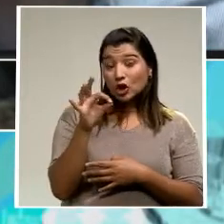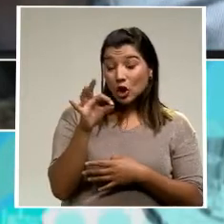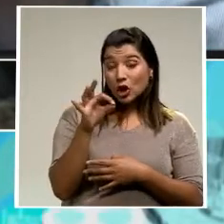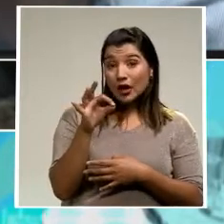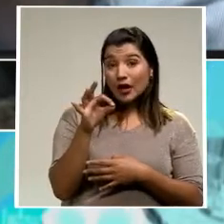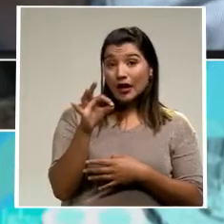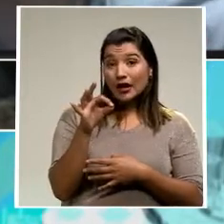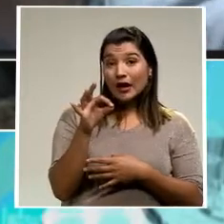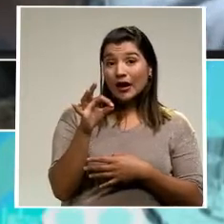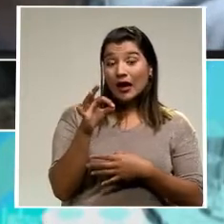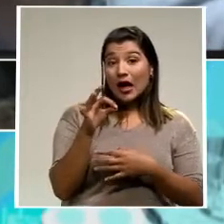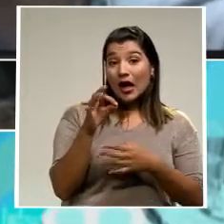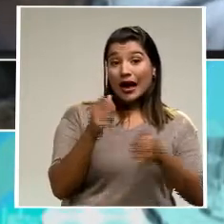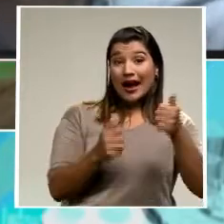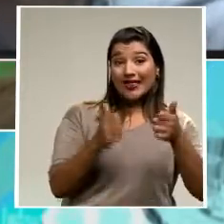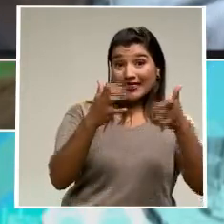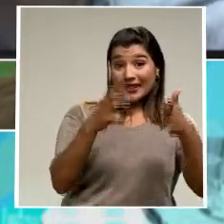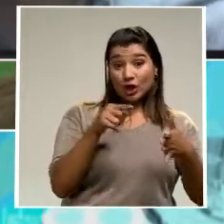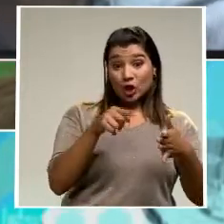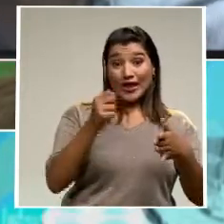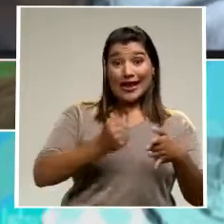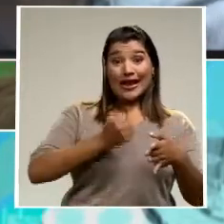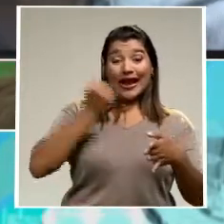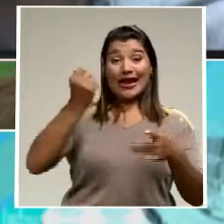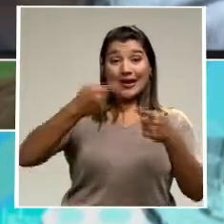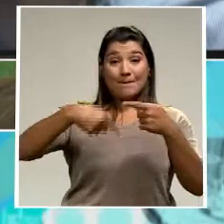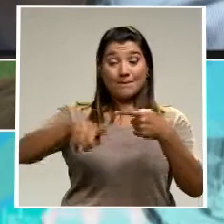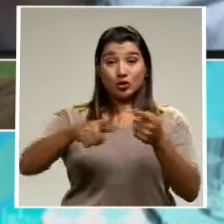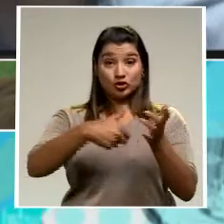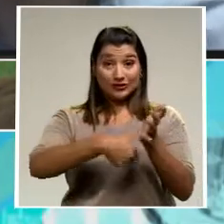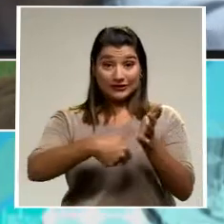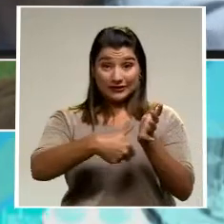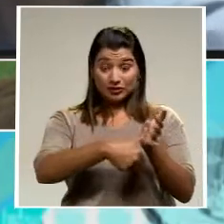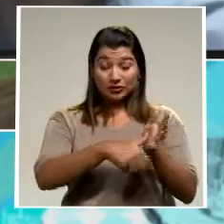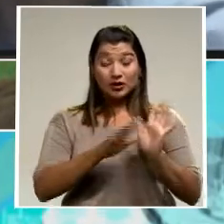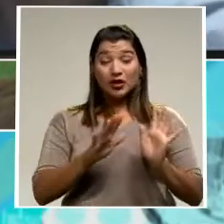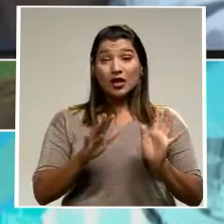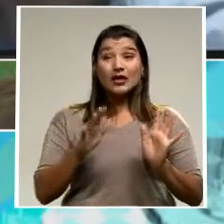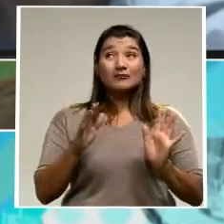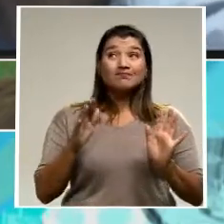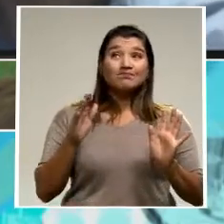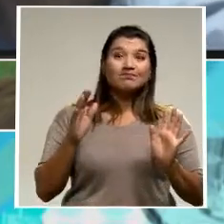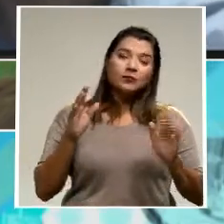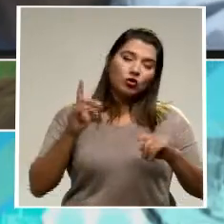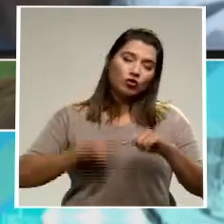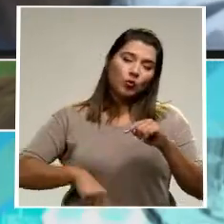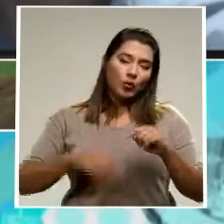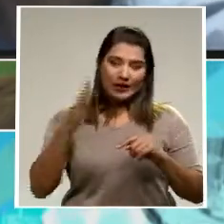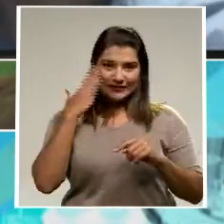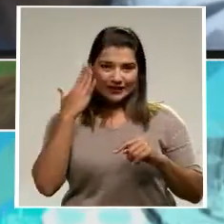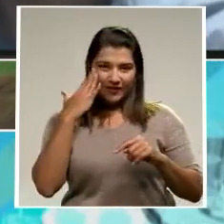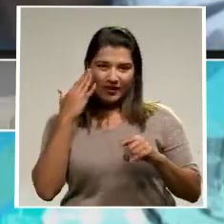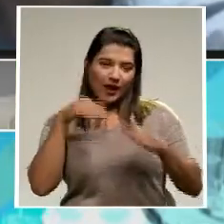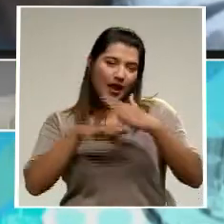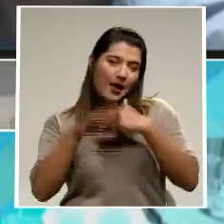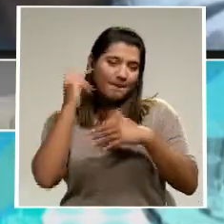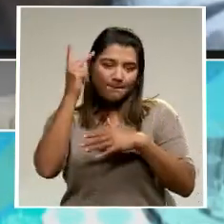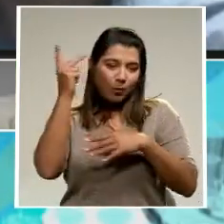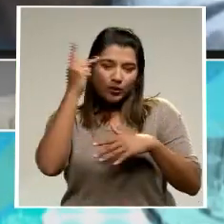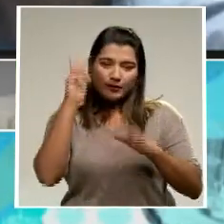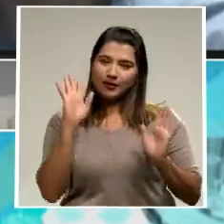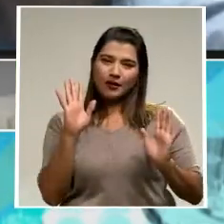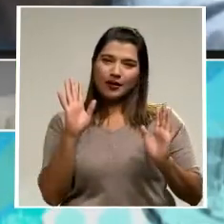presidente en las elecciones que vienen. Es improbable, no sé si muy, porque en política todo está relativo